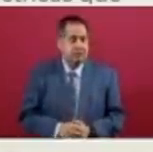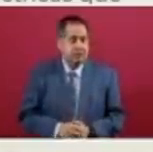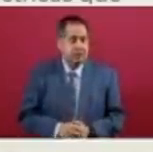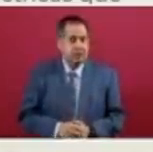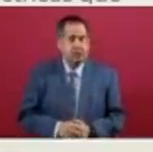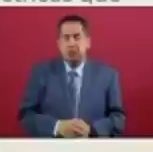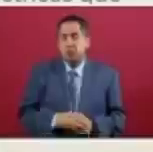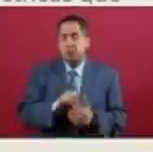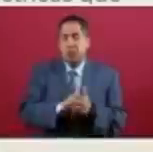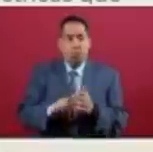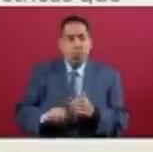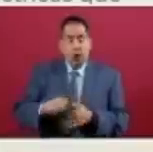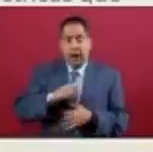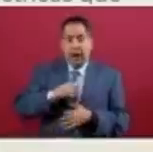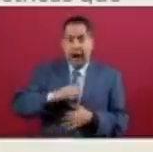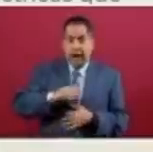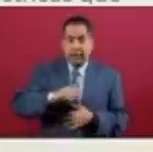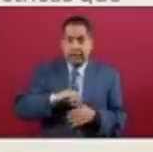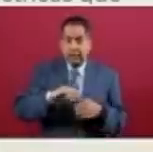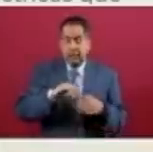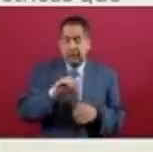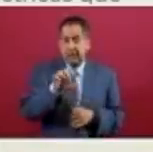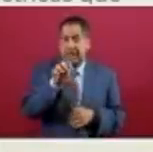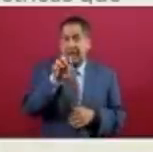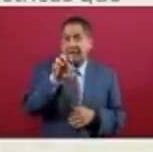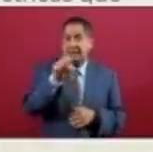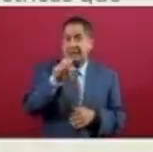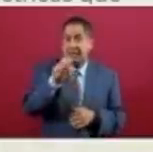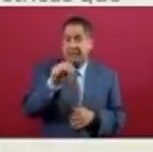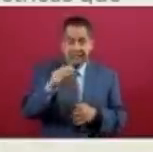60 hidroeléctricas